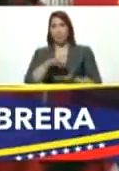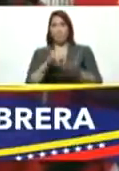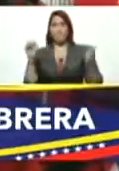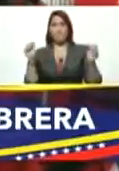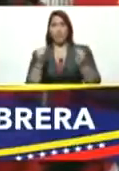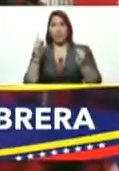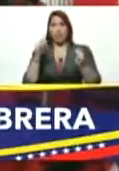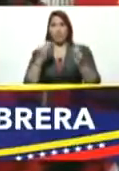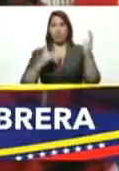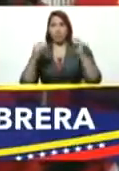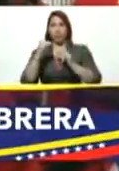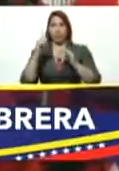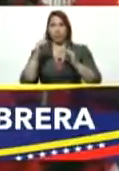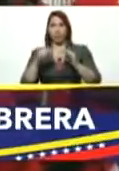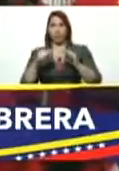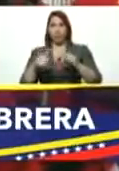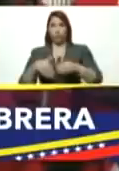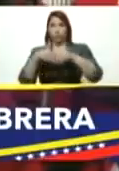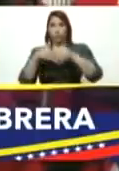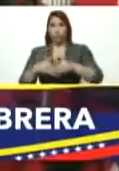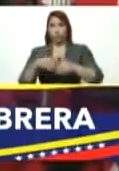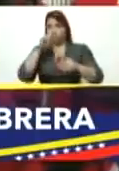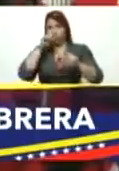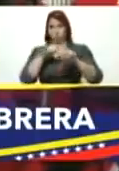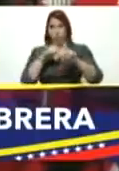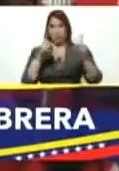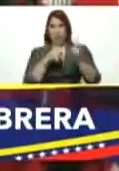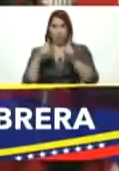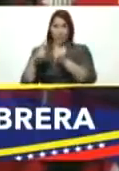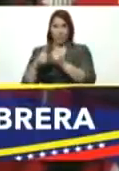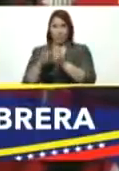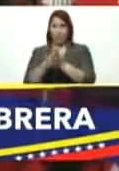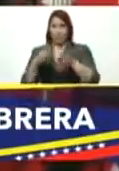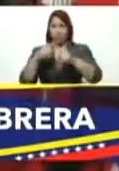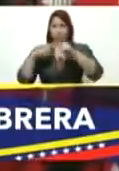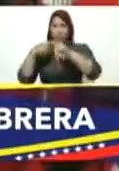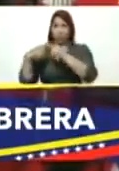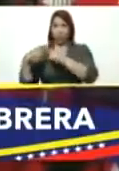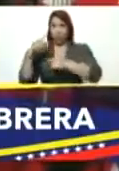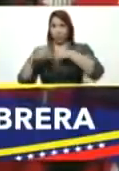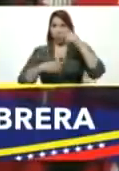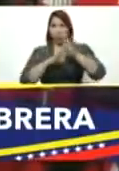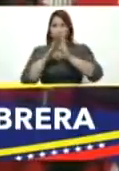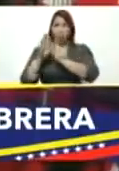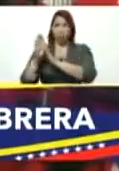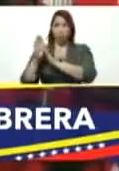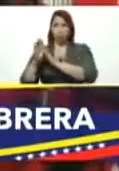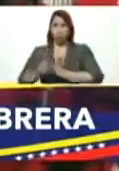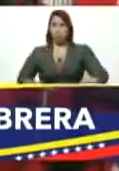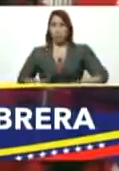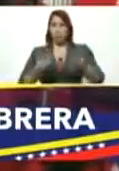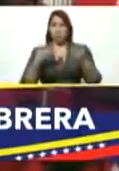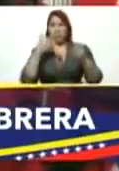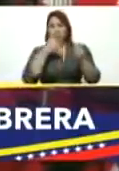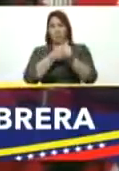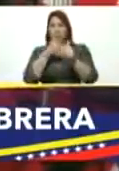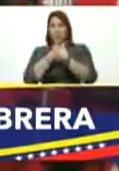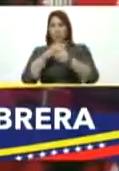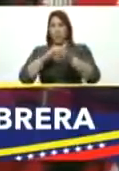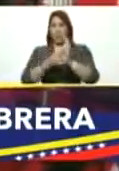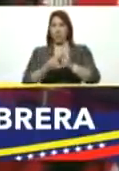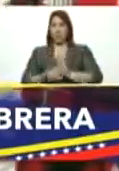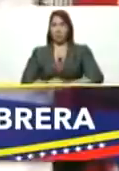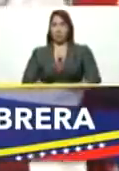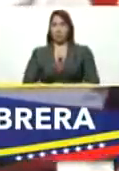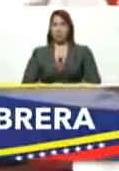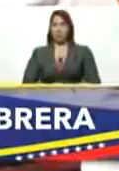llegando de la mano directa de los pequeños y medianos productores dándoles asesorías técnicas